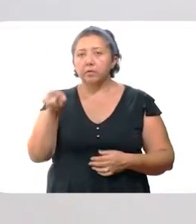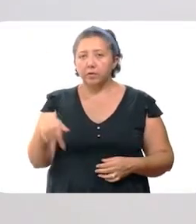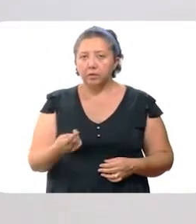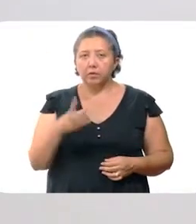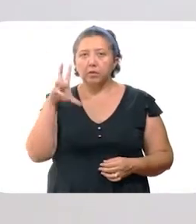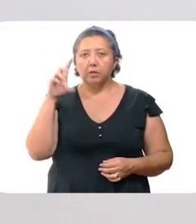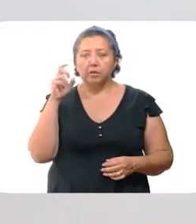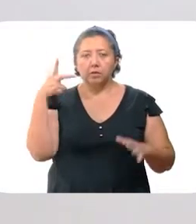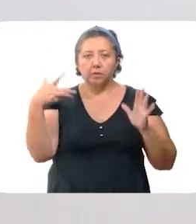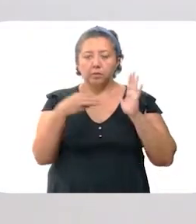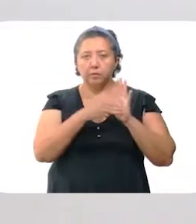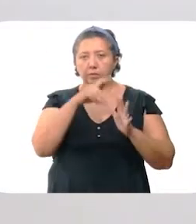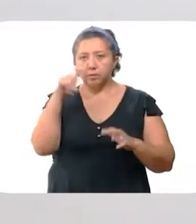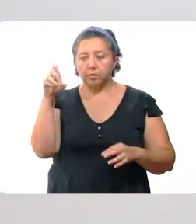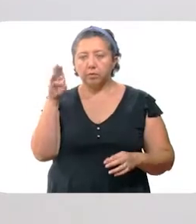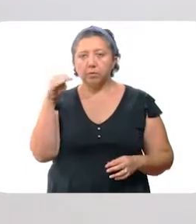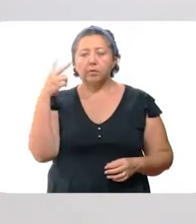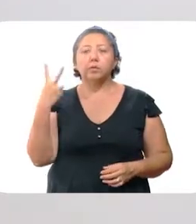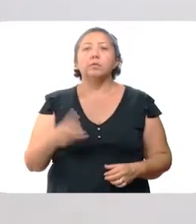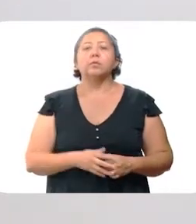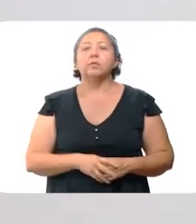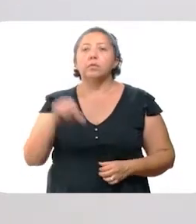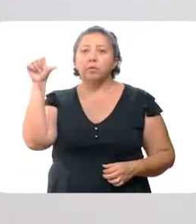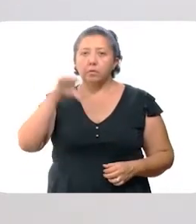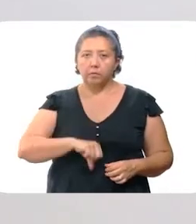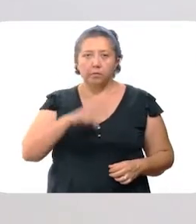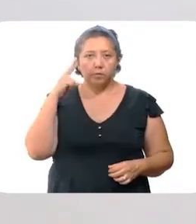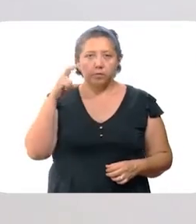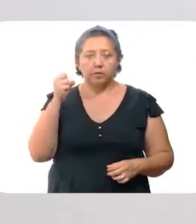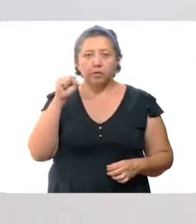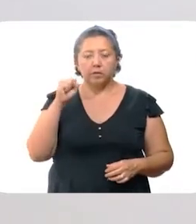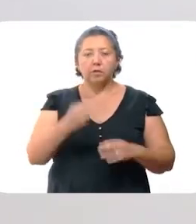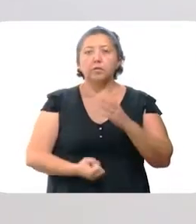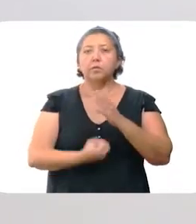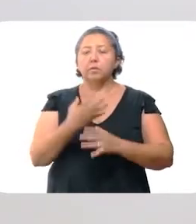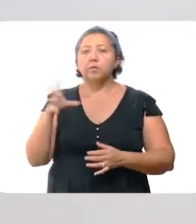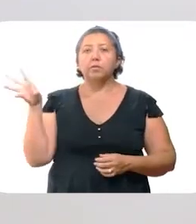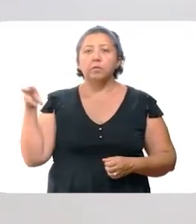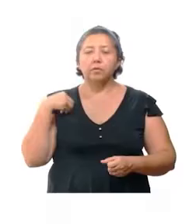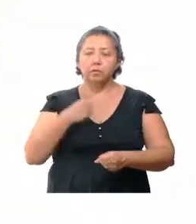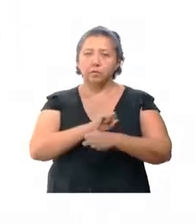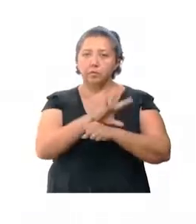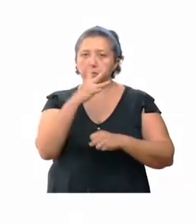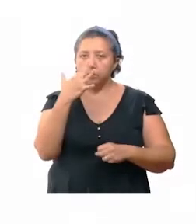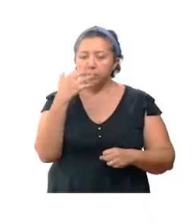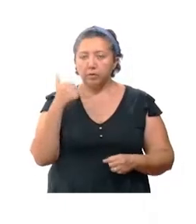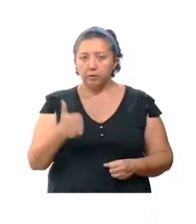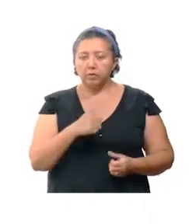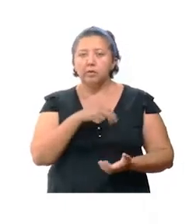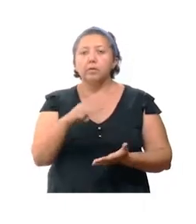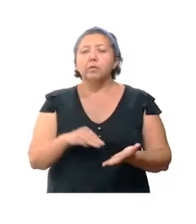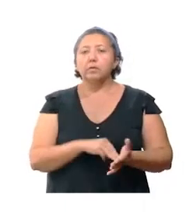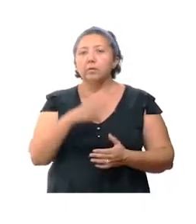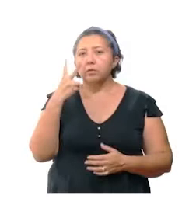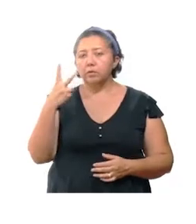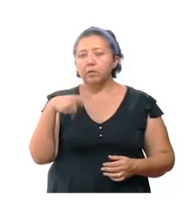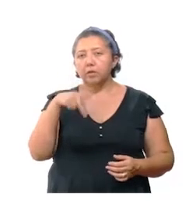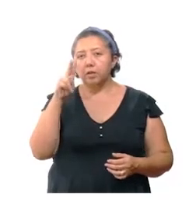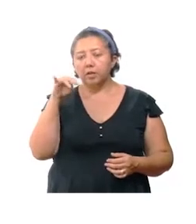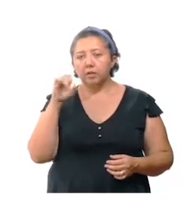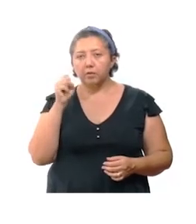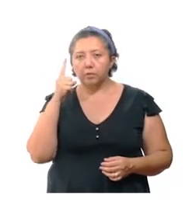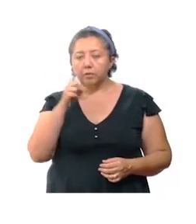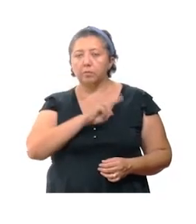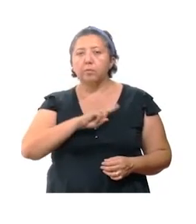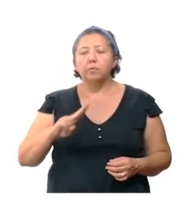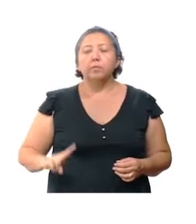es 38,192. Hoy se detectaron 60 nuevos contagios de coronavirus, 56 en Mérida, 2 en Canacín,